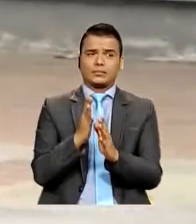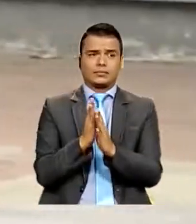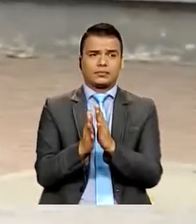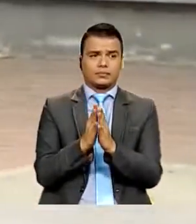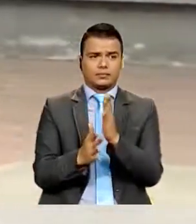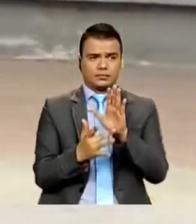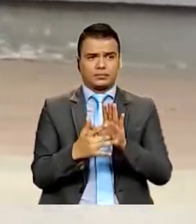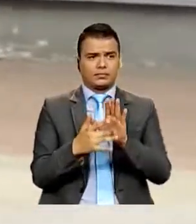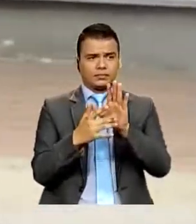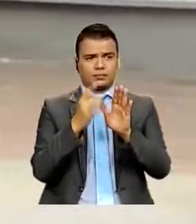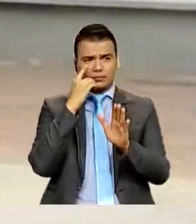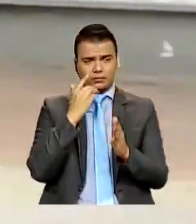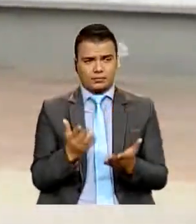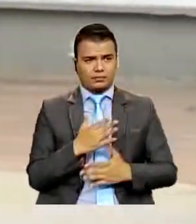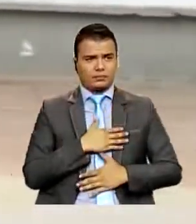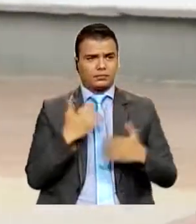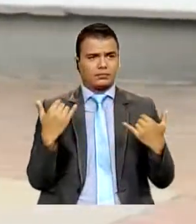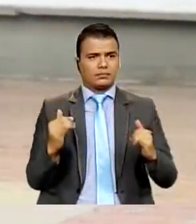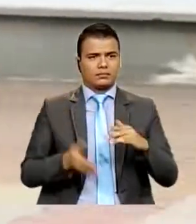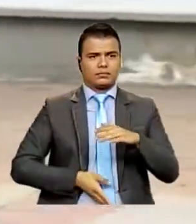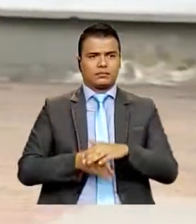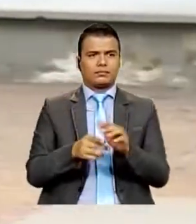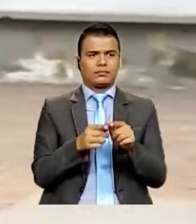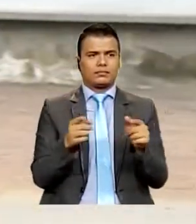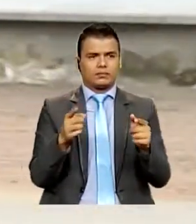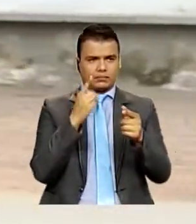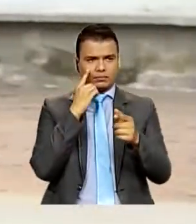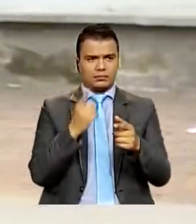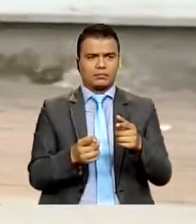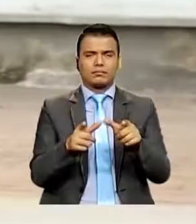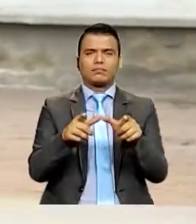la ciudad de Los Siete Ríos, yo me despido y regreso con ustedes a